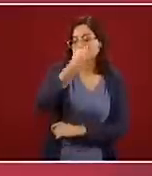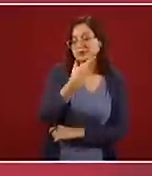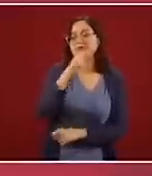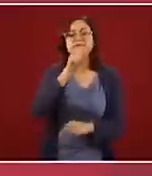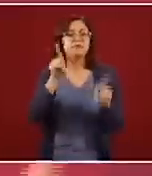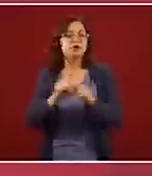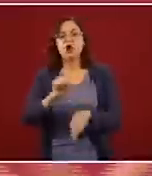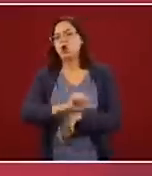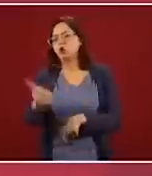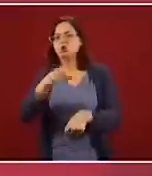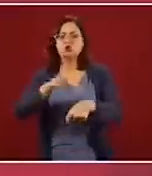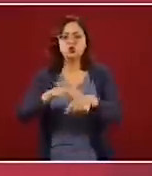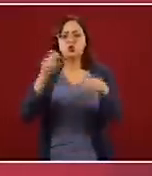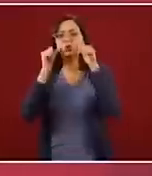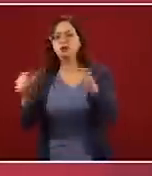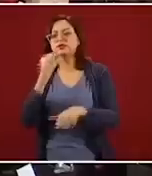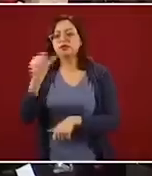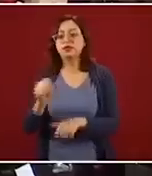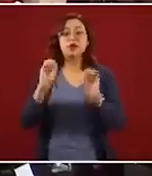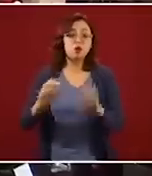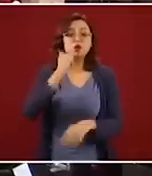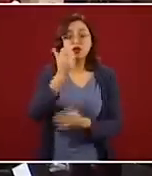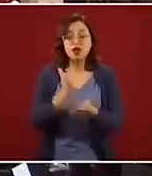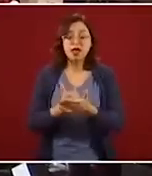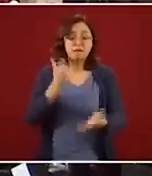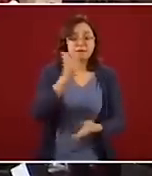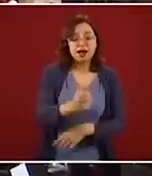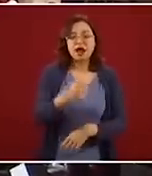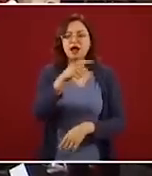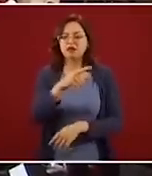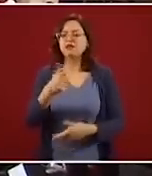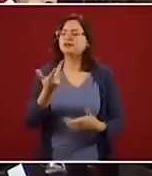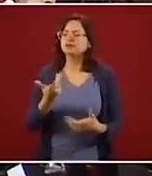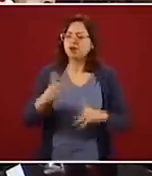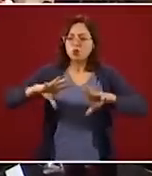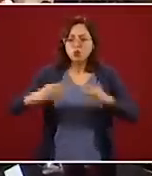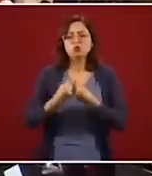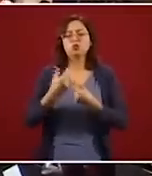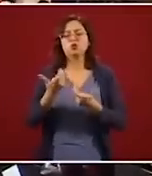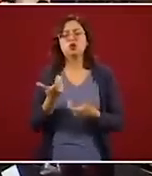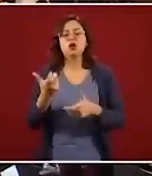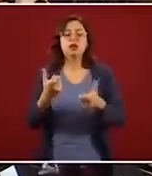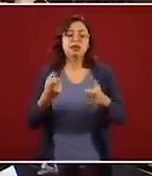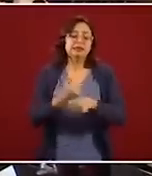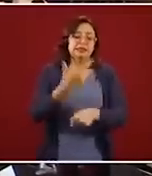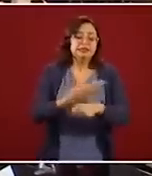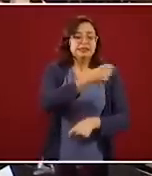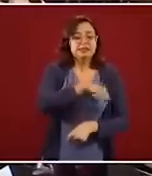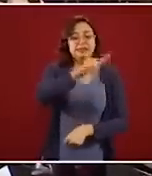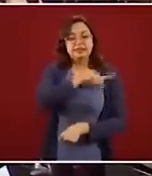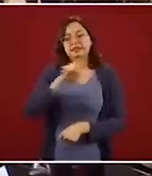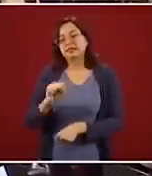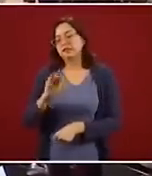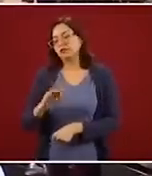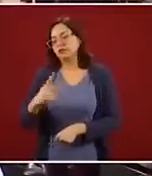sobre negligencia o intento de cobros, y esto es ya un esfuerzo combinado de la Secretaría de Salud con la Secretaría de la